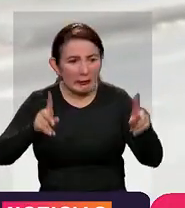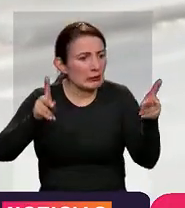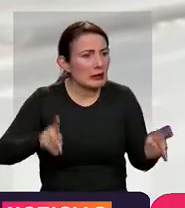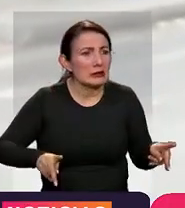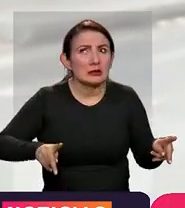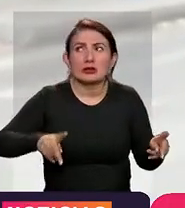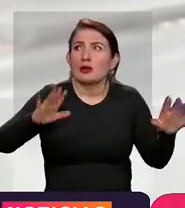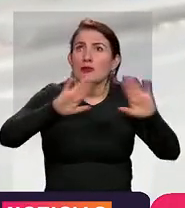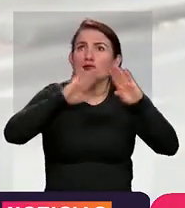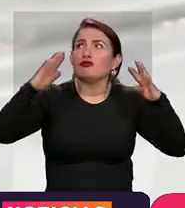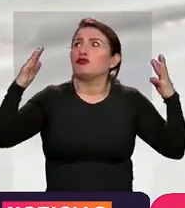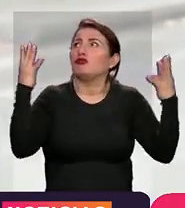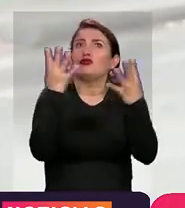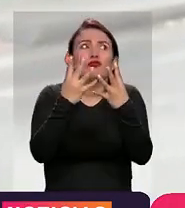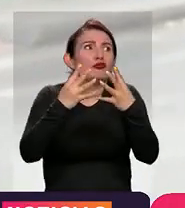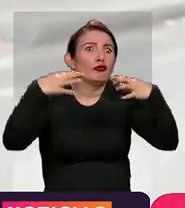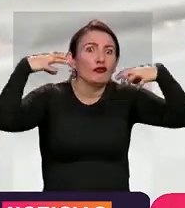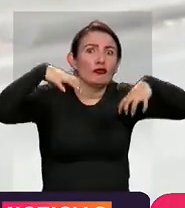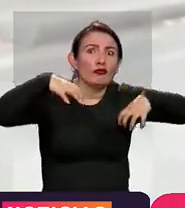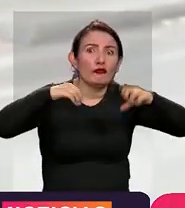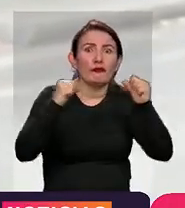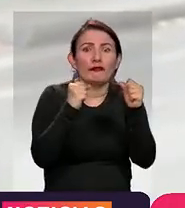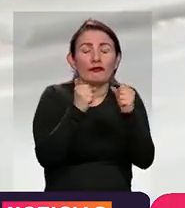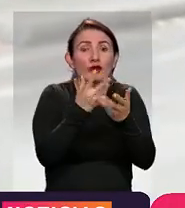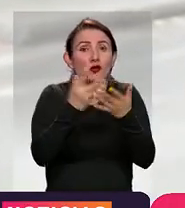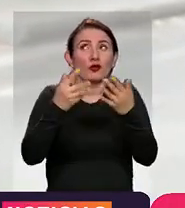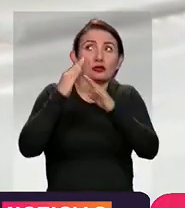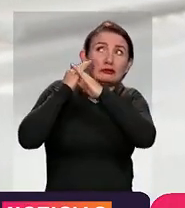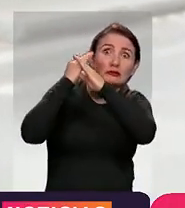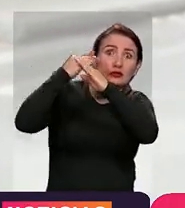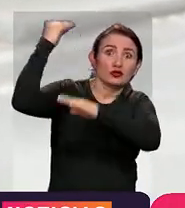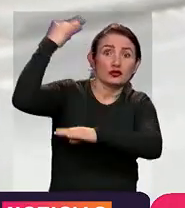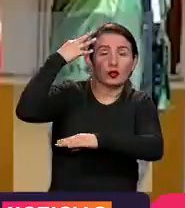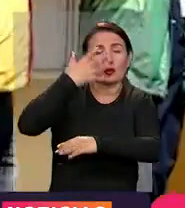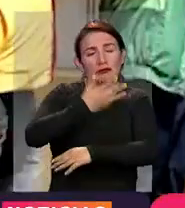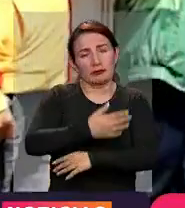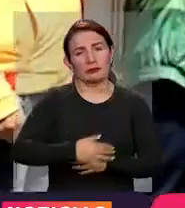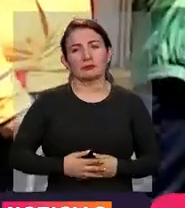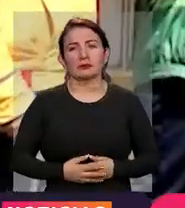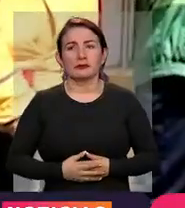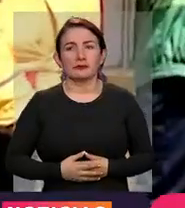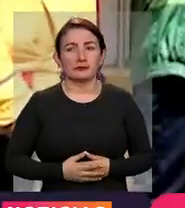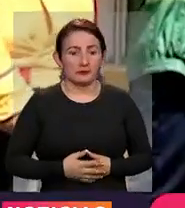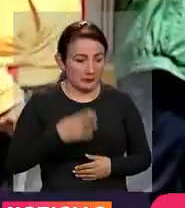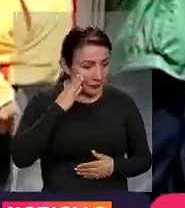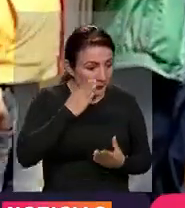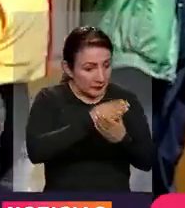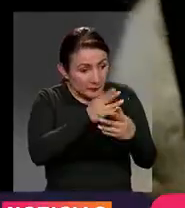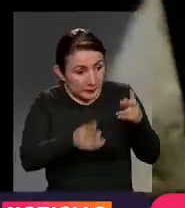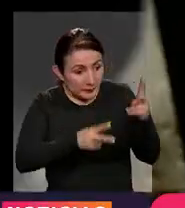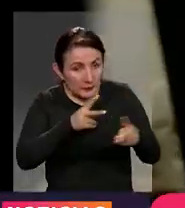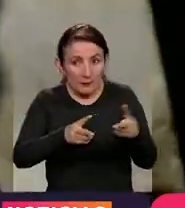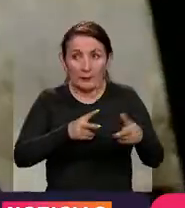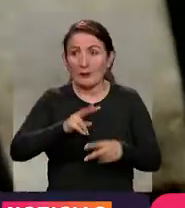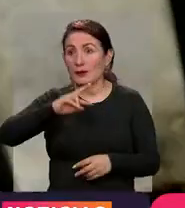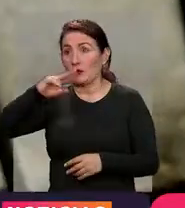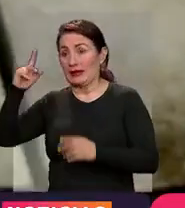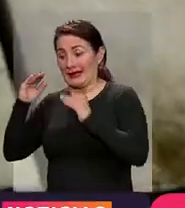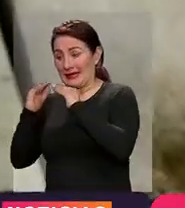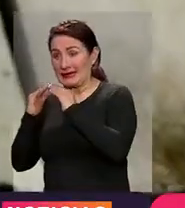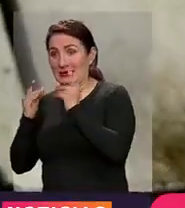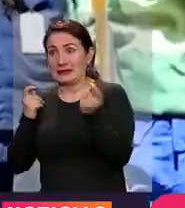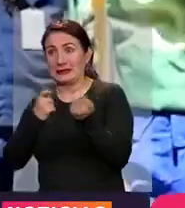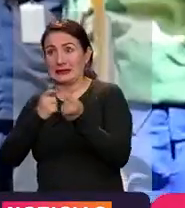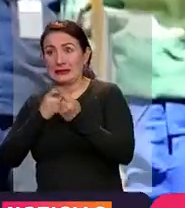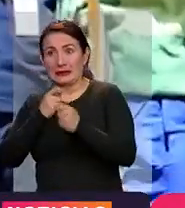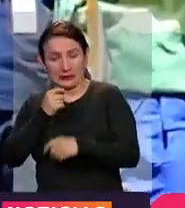están confinados en el patio de la vivienda y están expuestos a las condiciones climáticas. La visita se dio luego de que una residente del